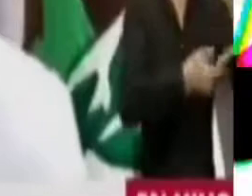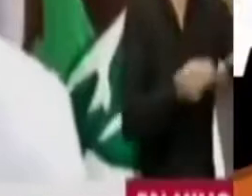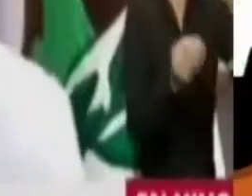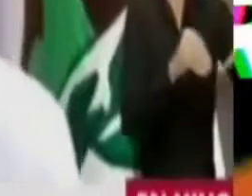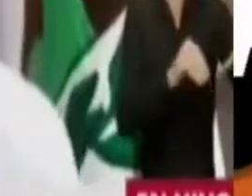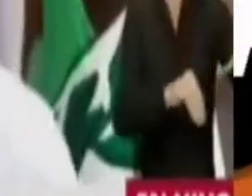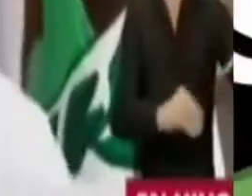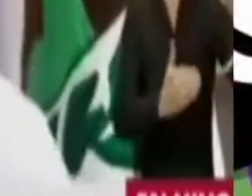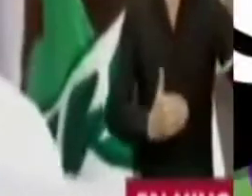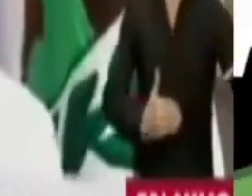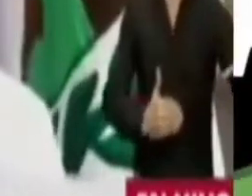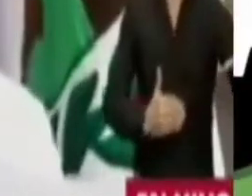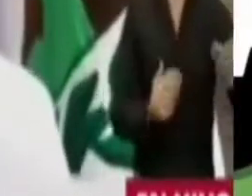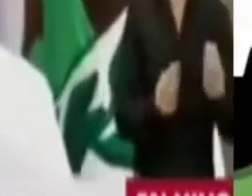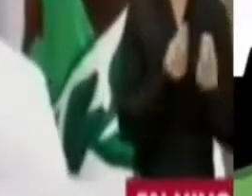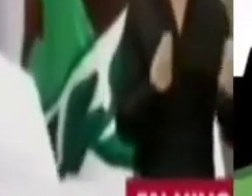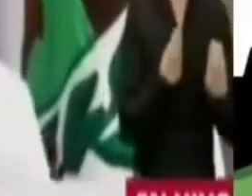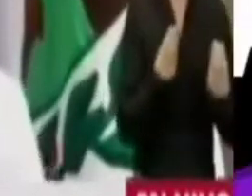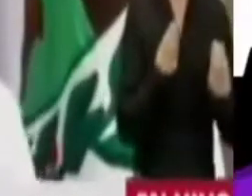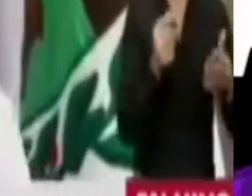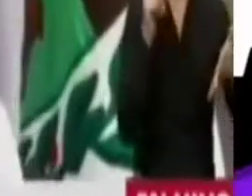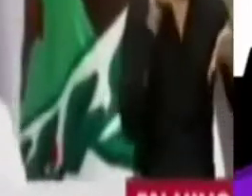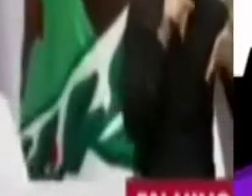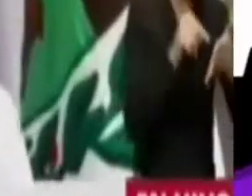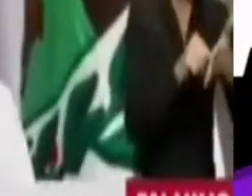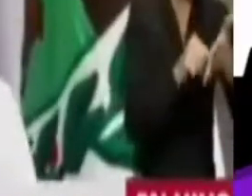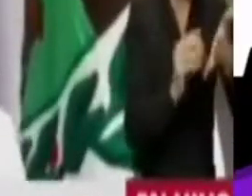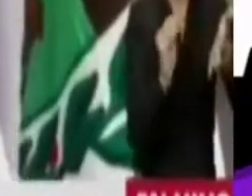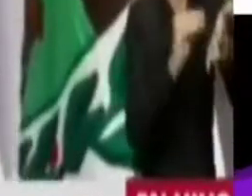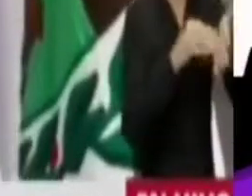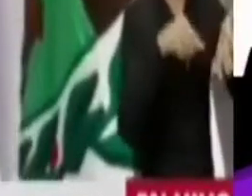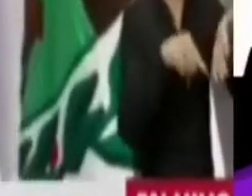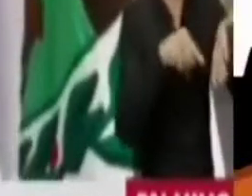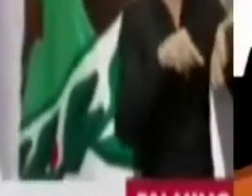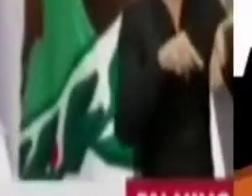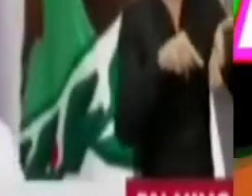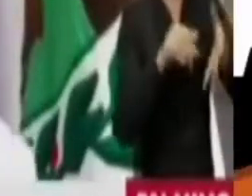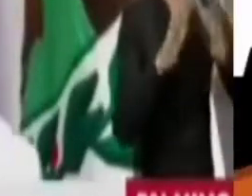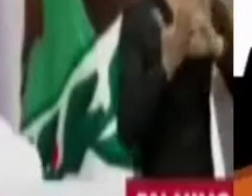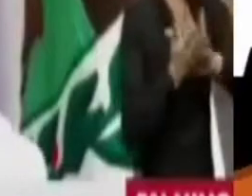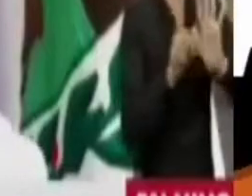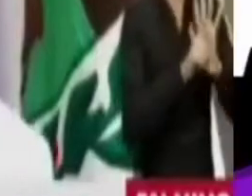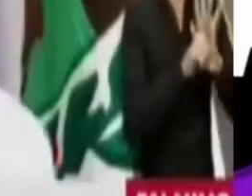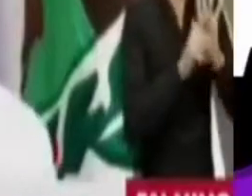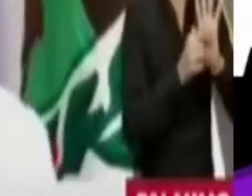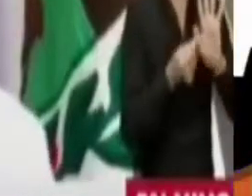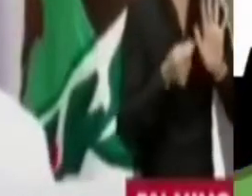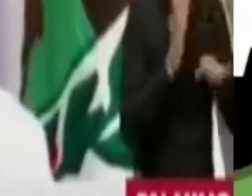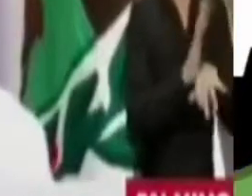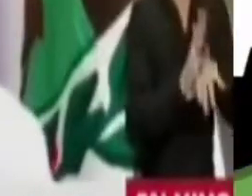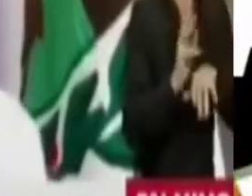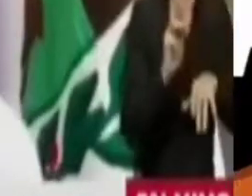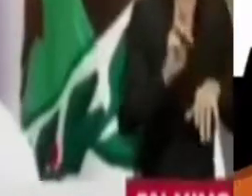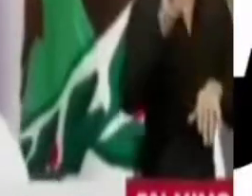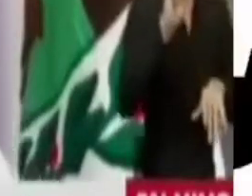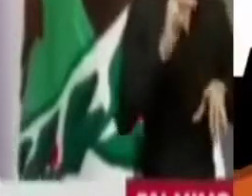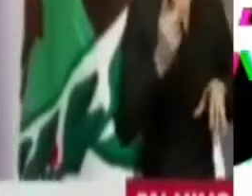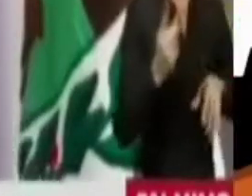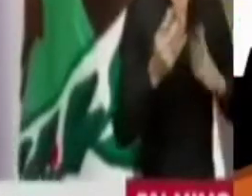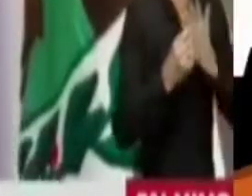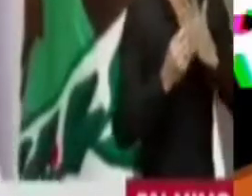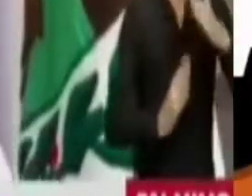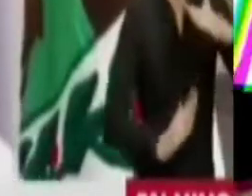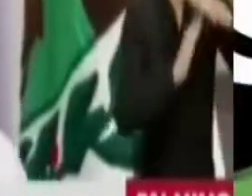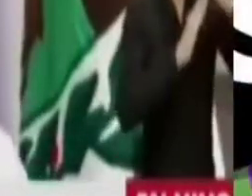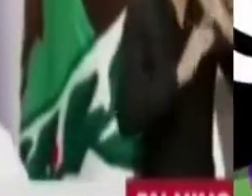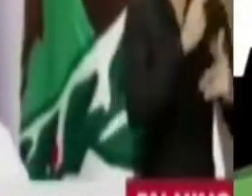aproximado, son 25.000 millones de pesos. Si nosotros tomamos lo que anunció el jefe de gabinete, él anunció que para